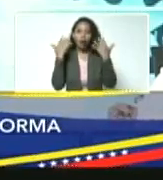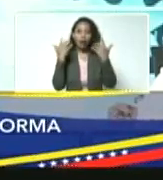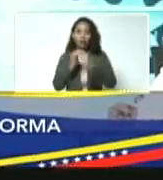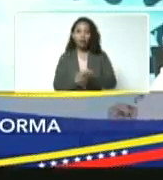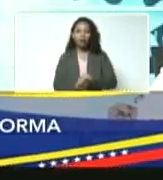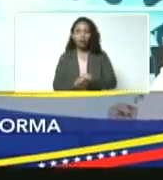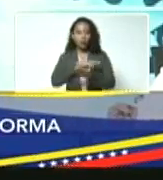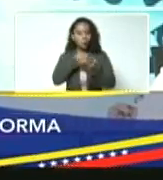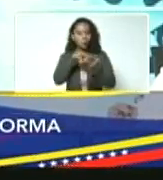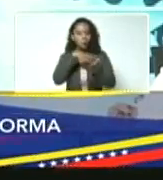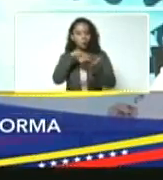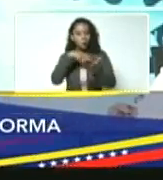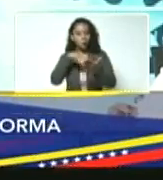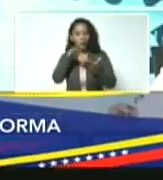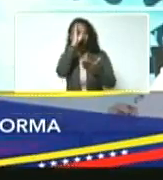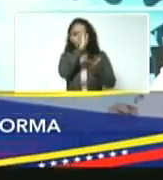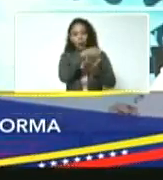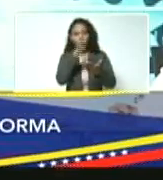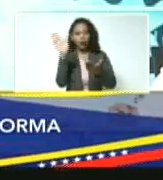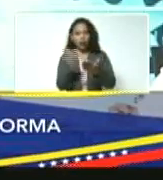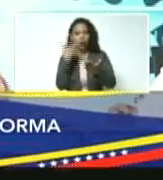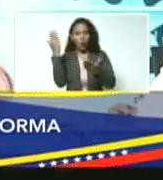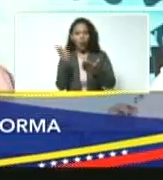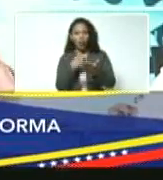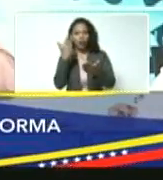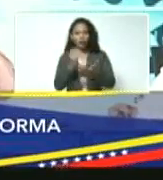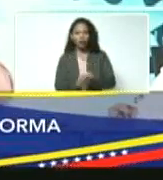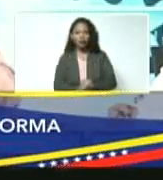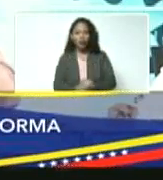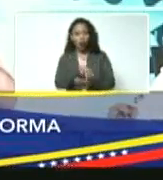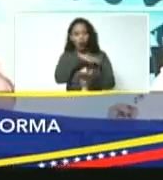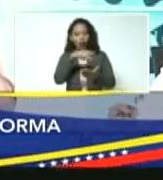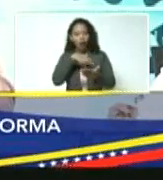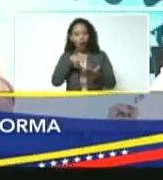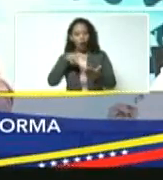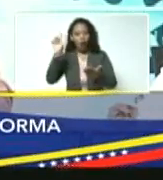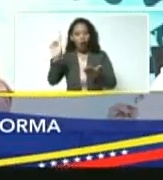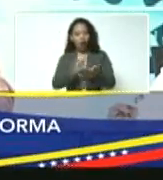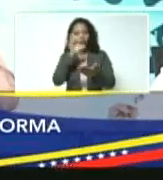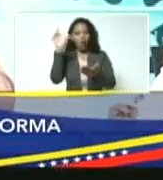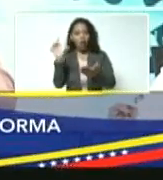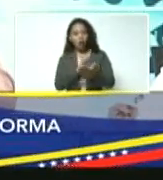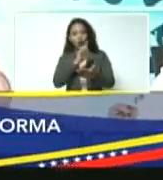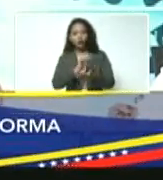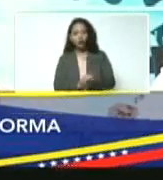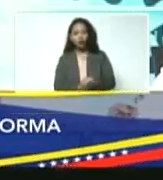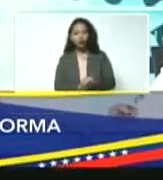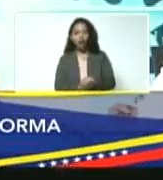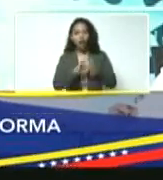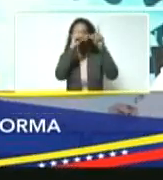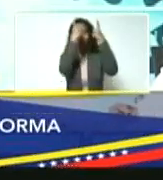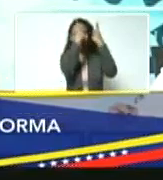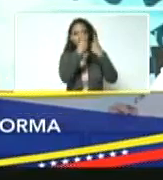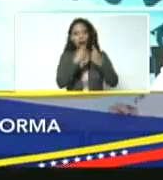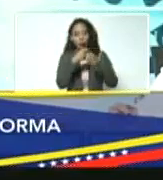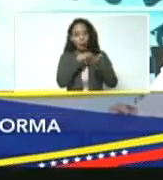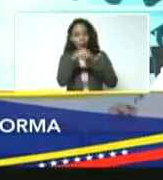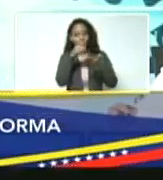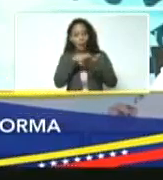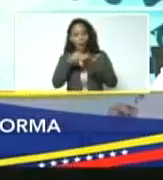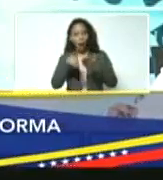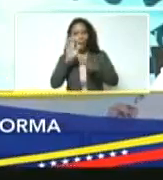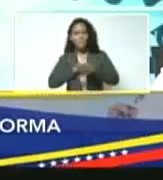la lectura directa del cuaderno, a la lectura del libro, al examen escrito,